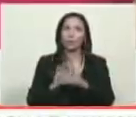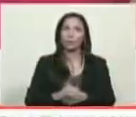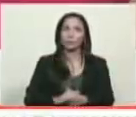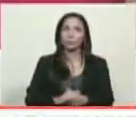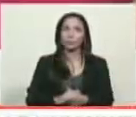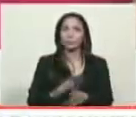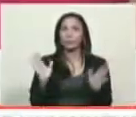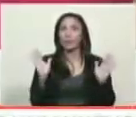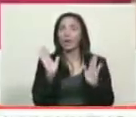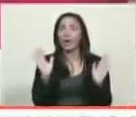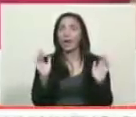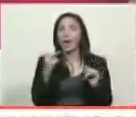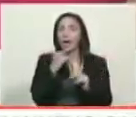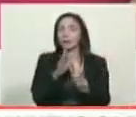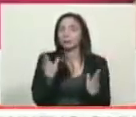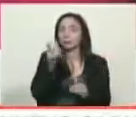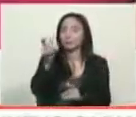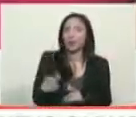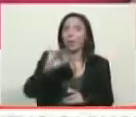el presidente emergente,